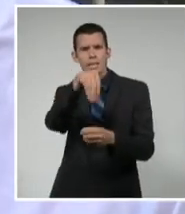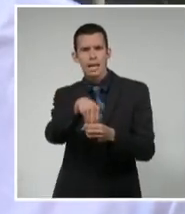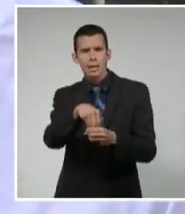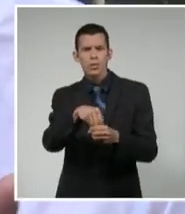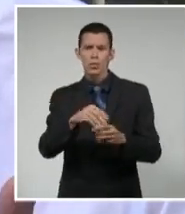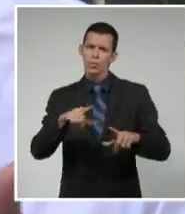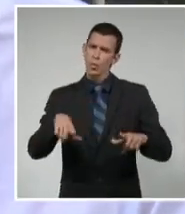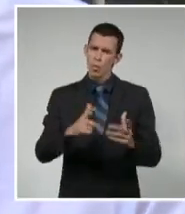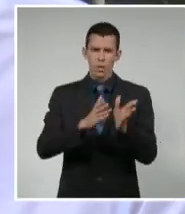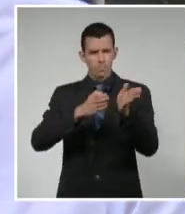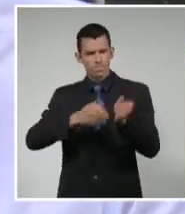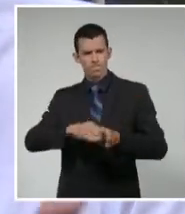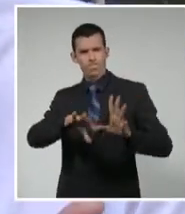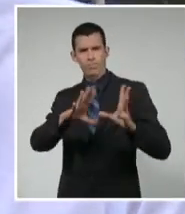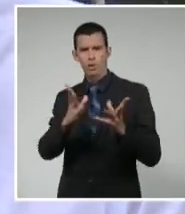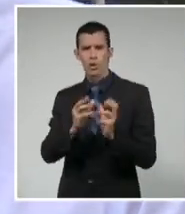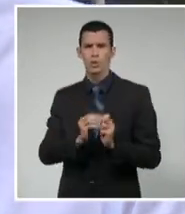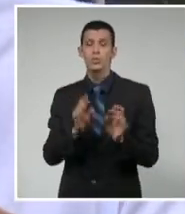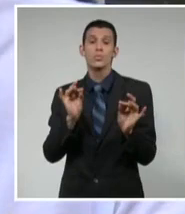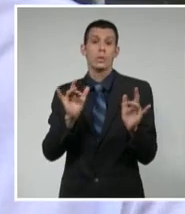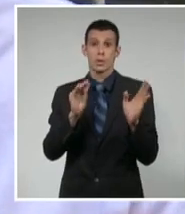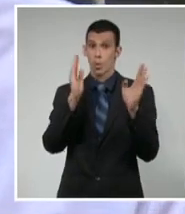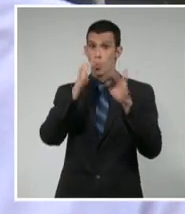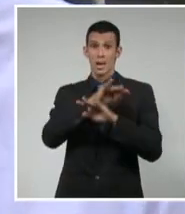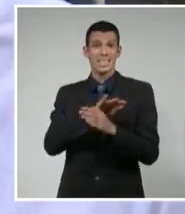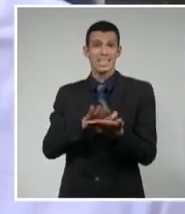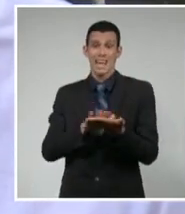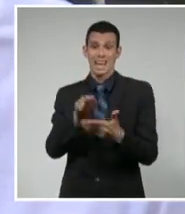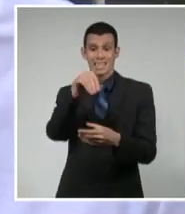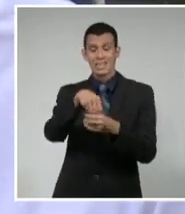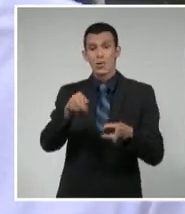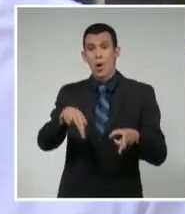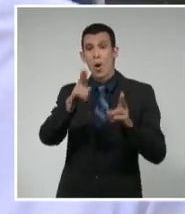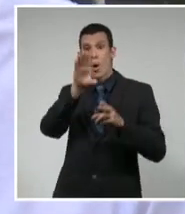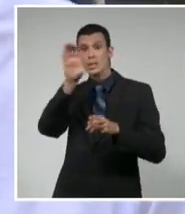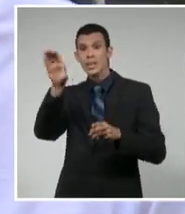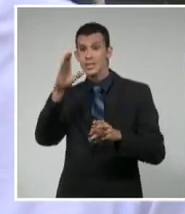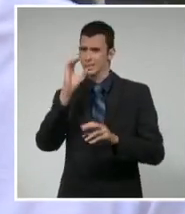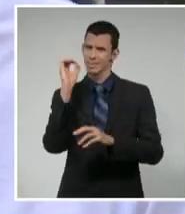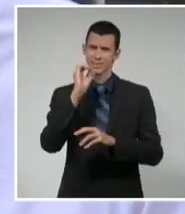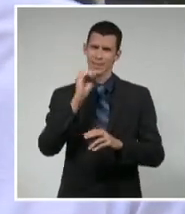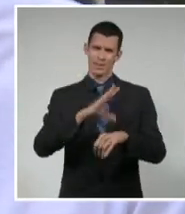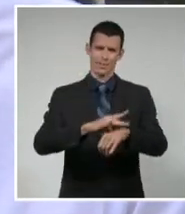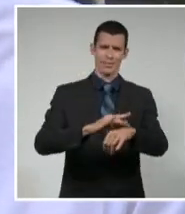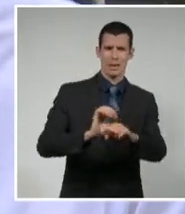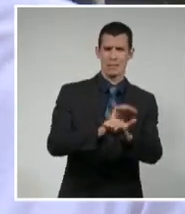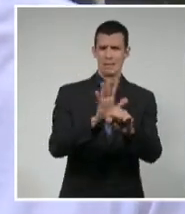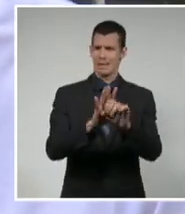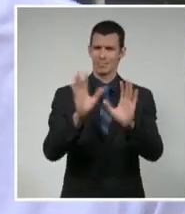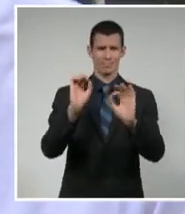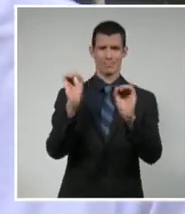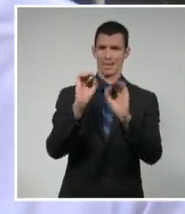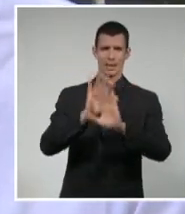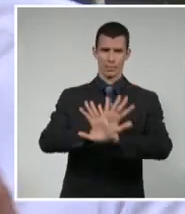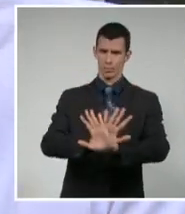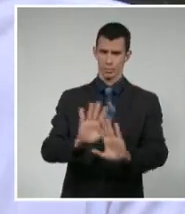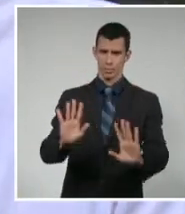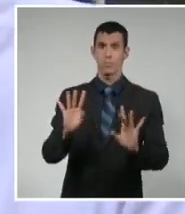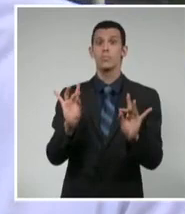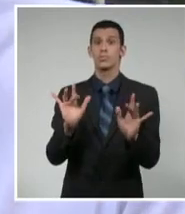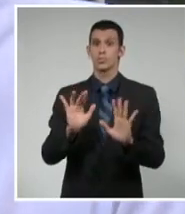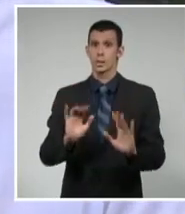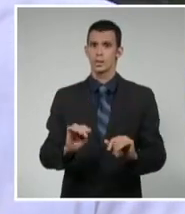de enfermedades, no hemos tenido en una instalación del turismo que se haya detectado una persona que tenga